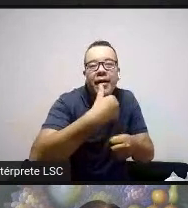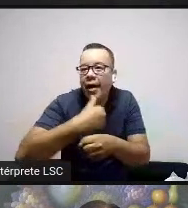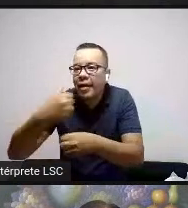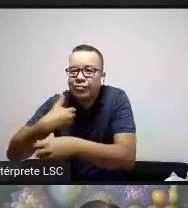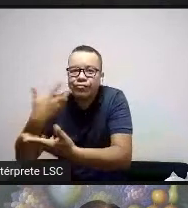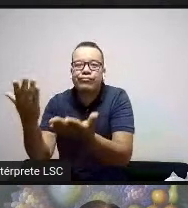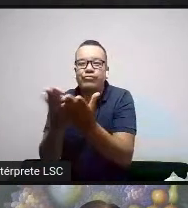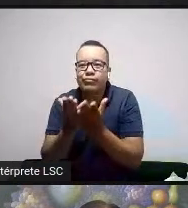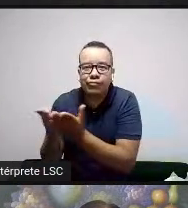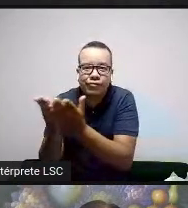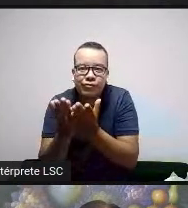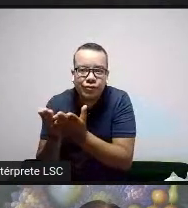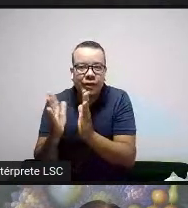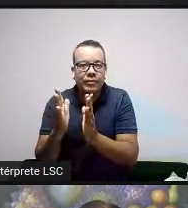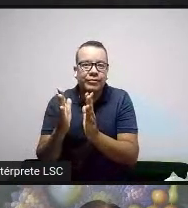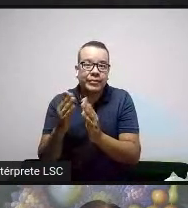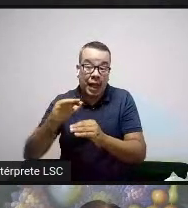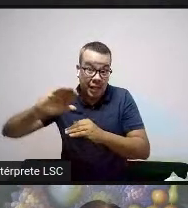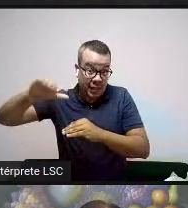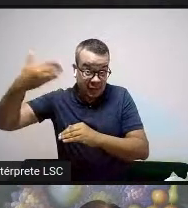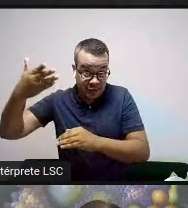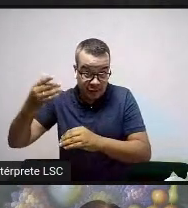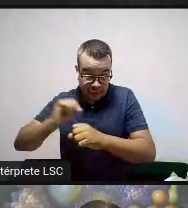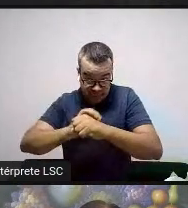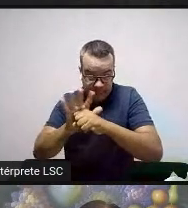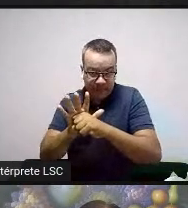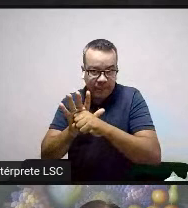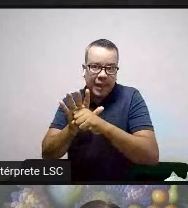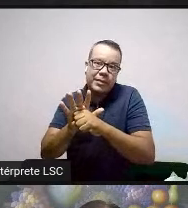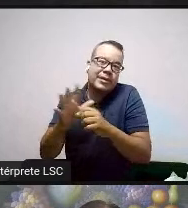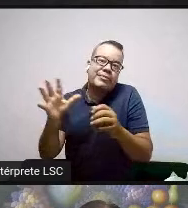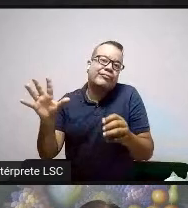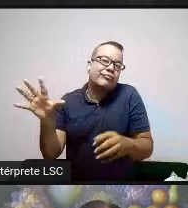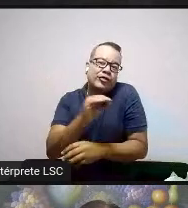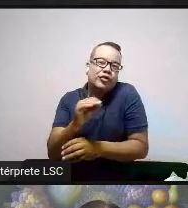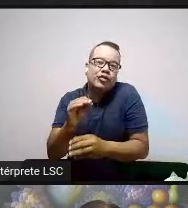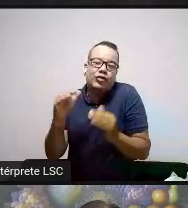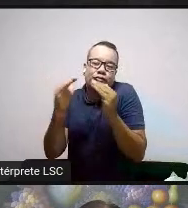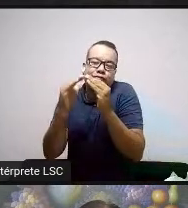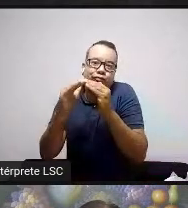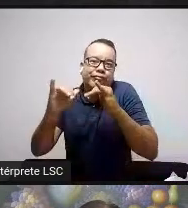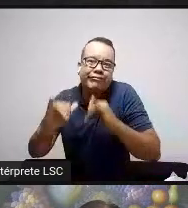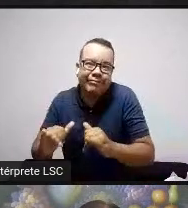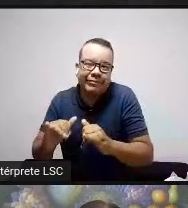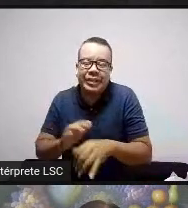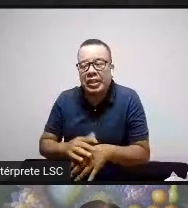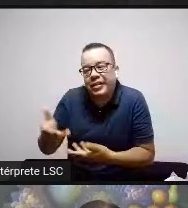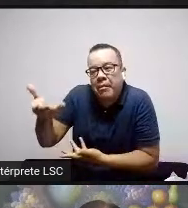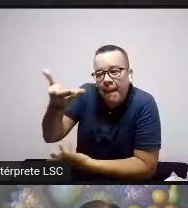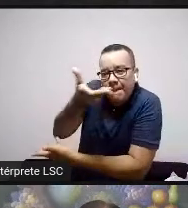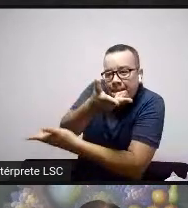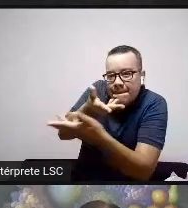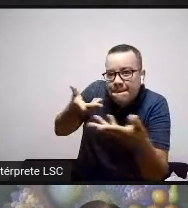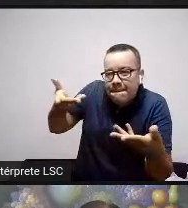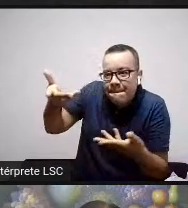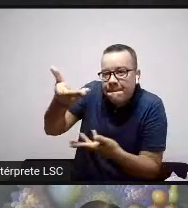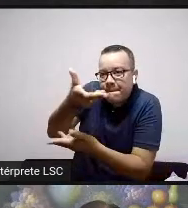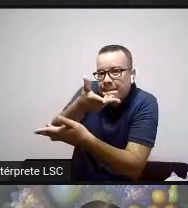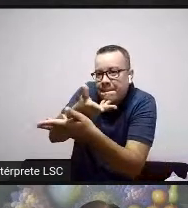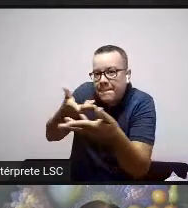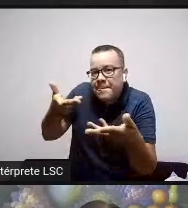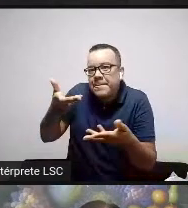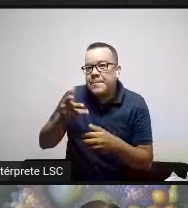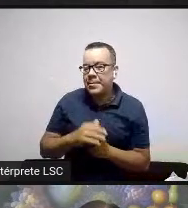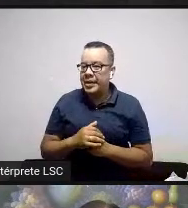Y bueno, en este trabajo también nos escribe Patricio Guerrero Arias la importancia de lo que